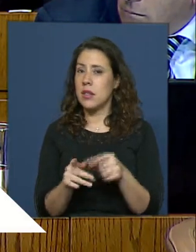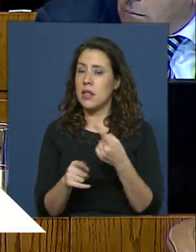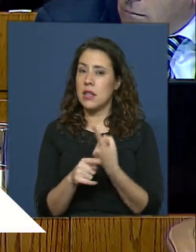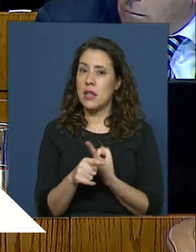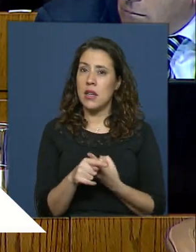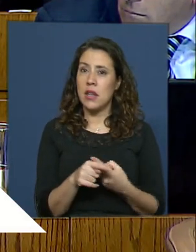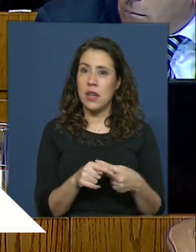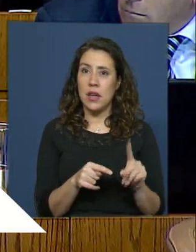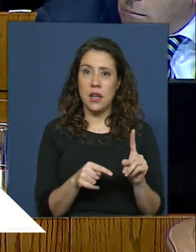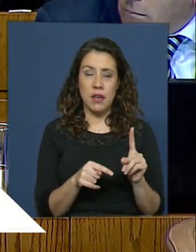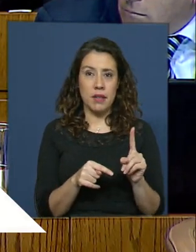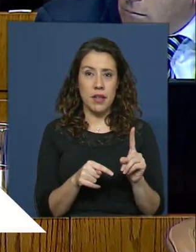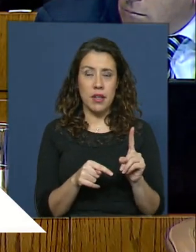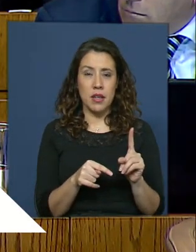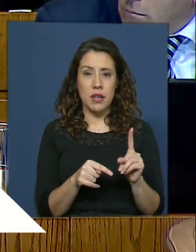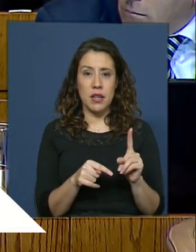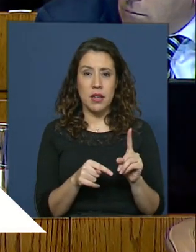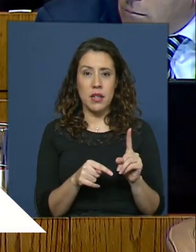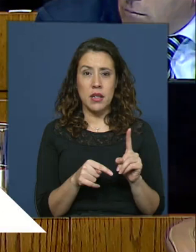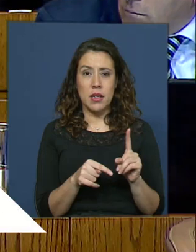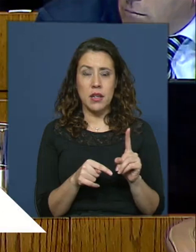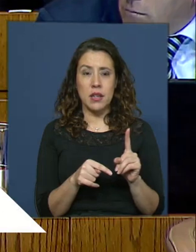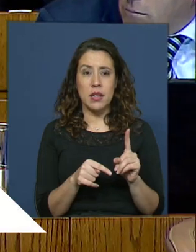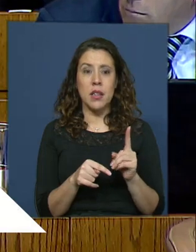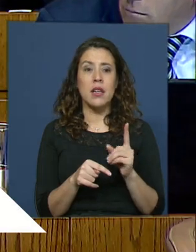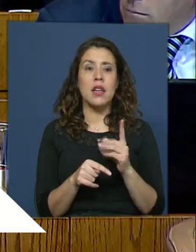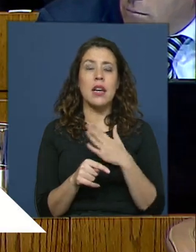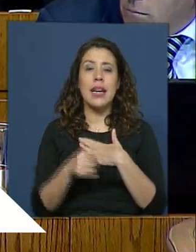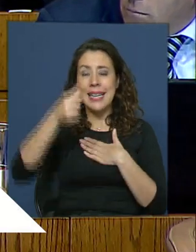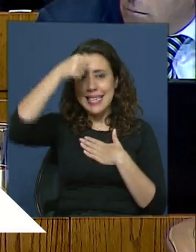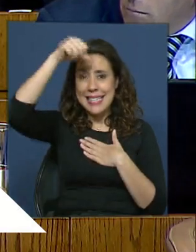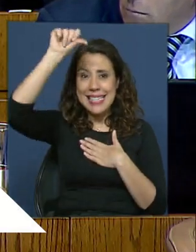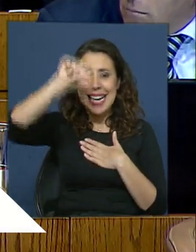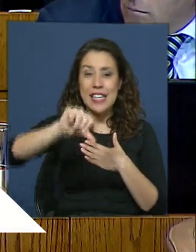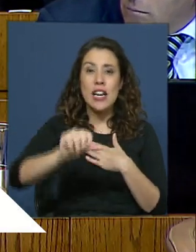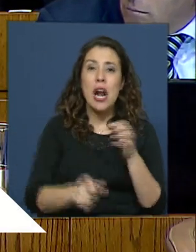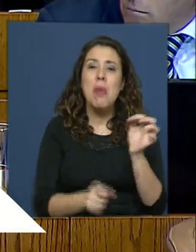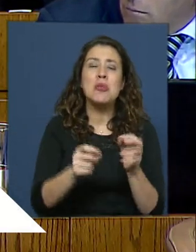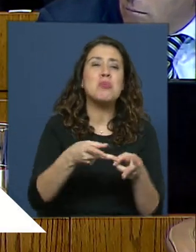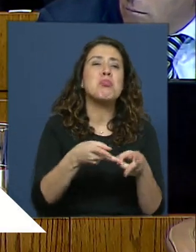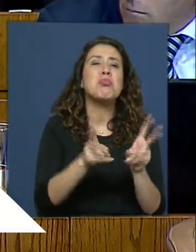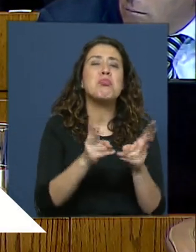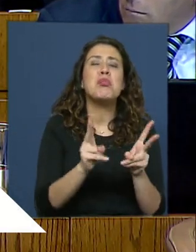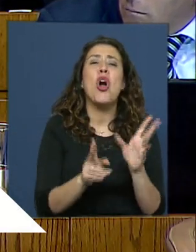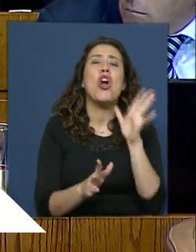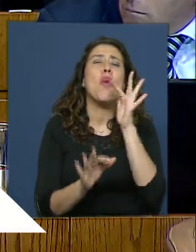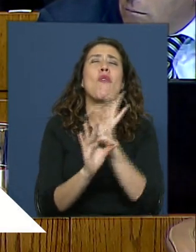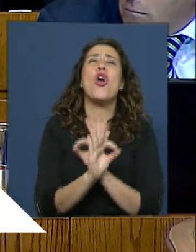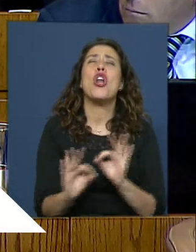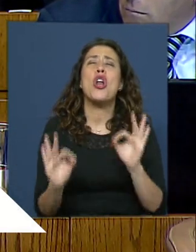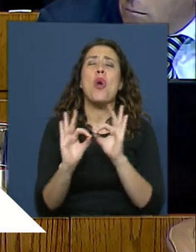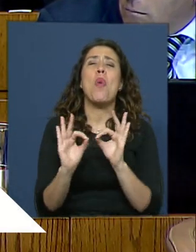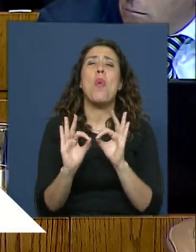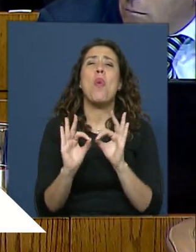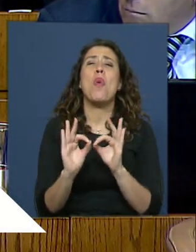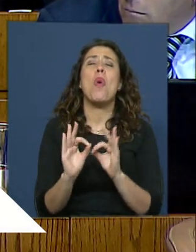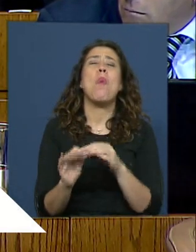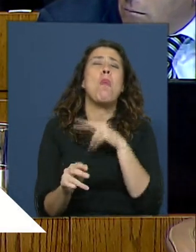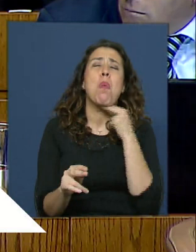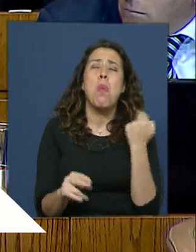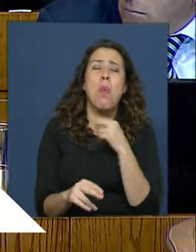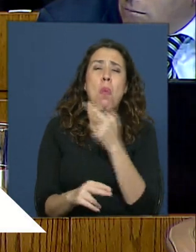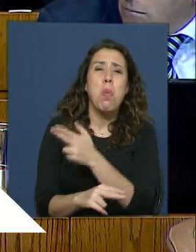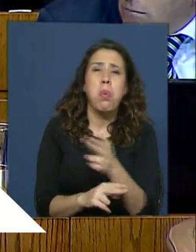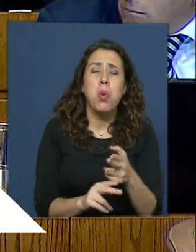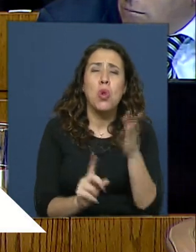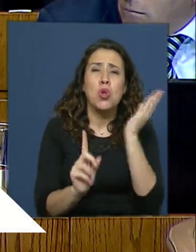distinta. Es la de sancionar a quienes justifiquen o nieguen la ocurrencia de delitos de lesa humanidad. Y no